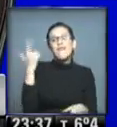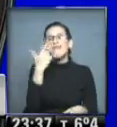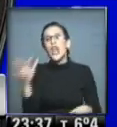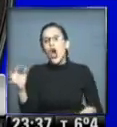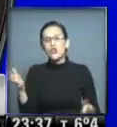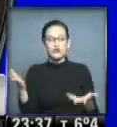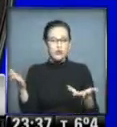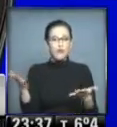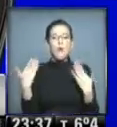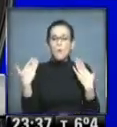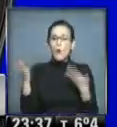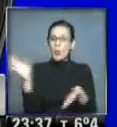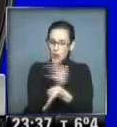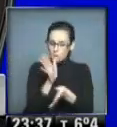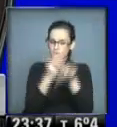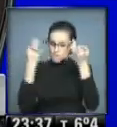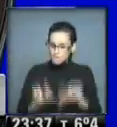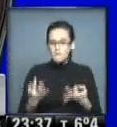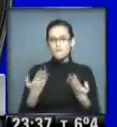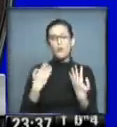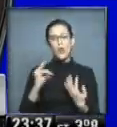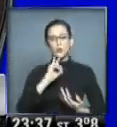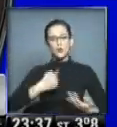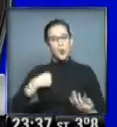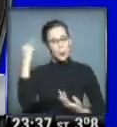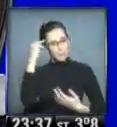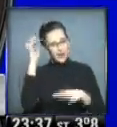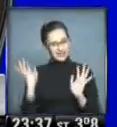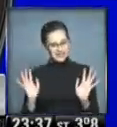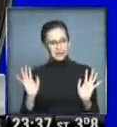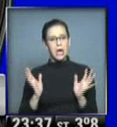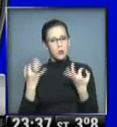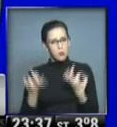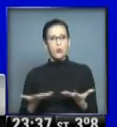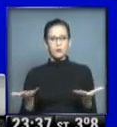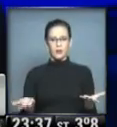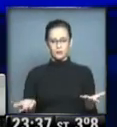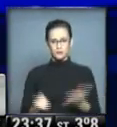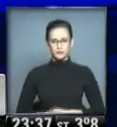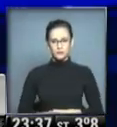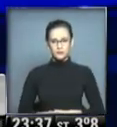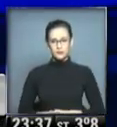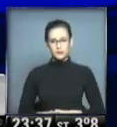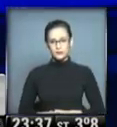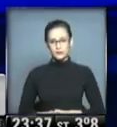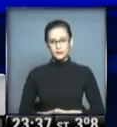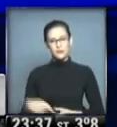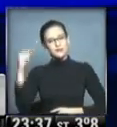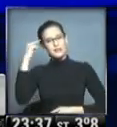artistas y artistas de calidad, que pueden pensar por sí mismos y más que nada representarse por sí mismos. ¿Y te parece que a partir de